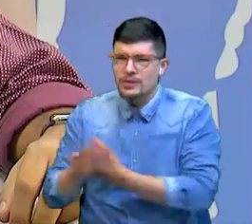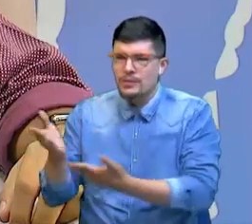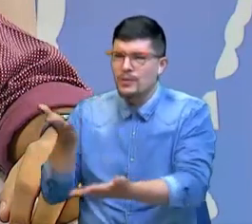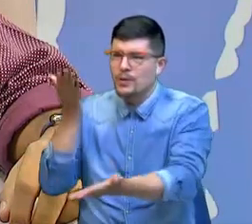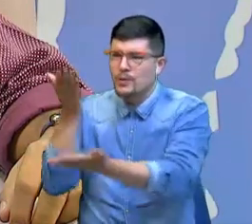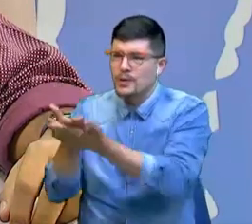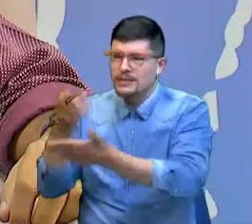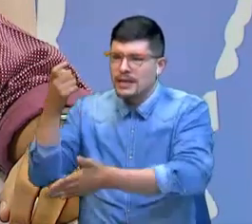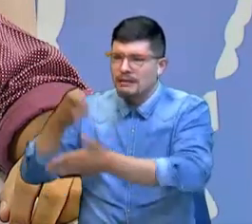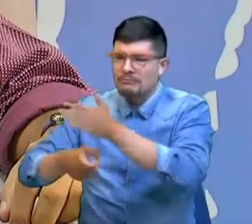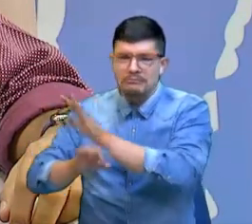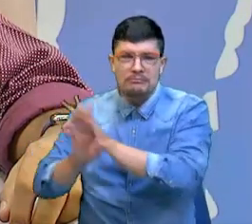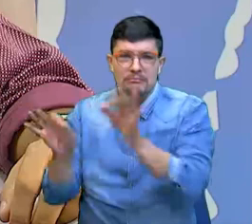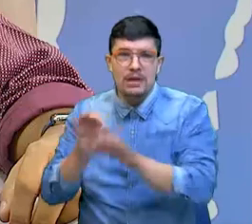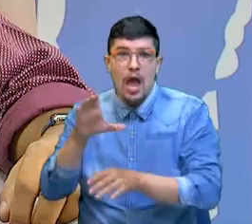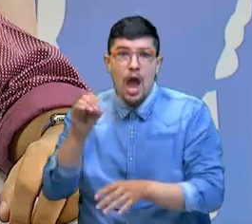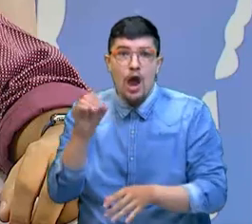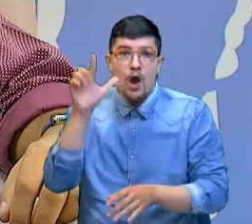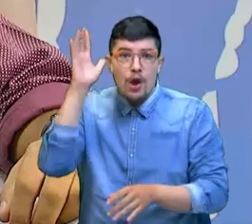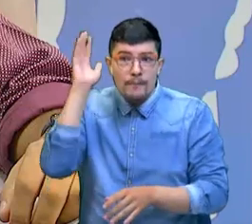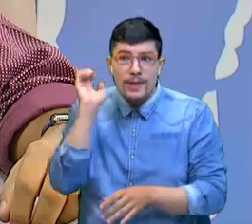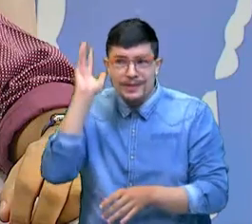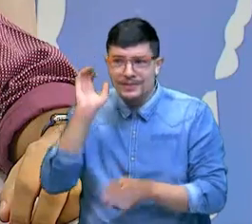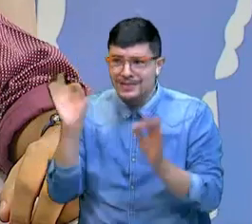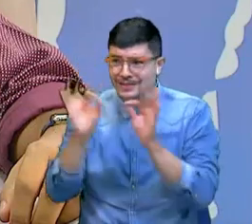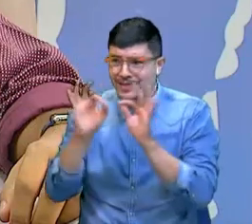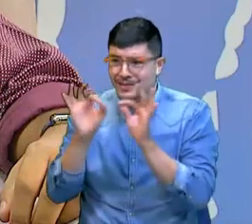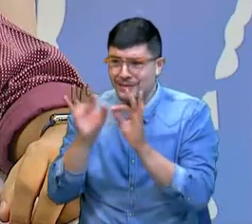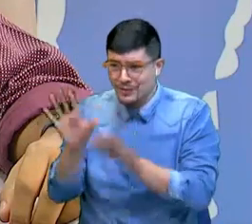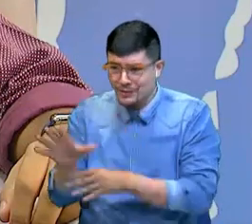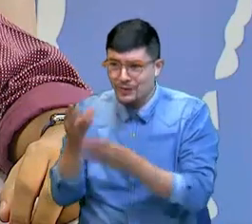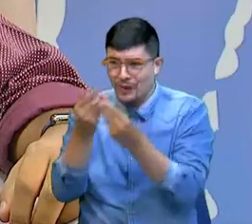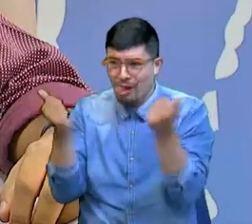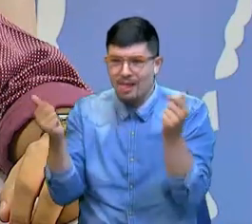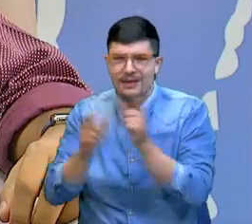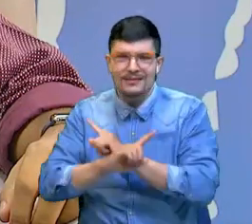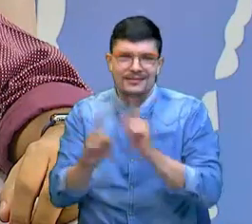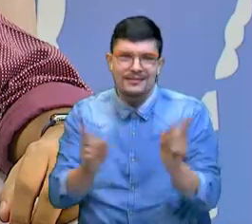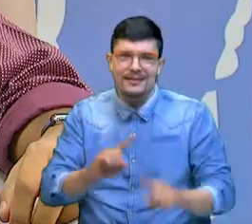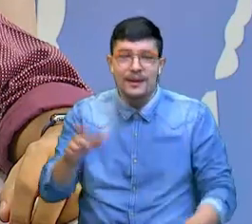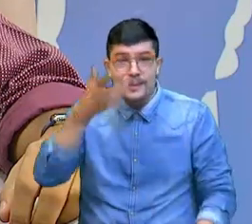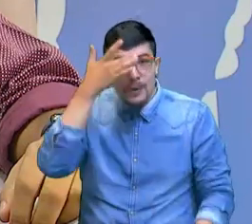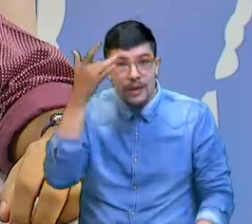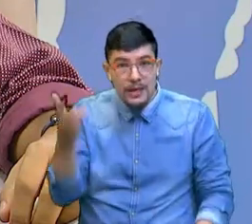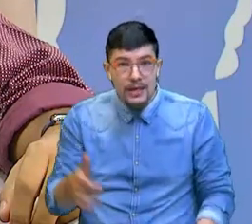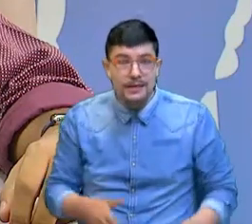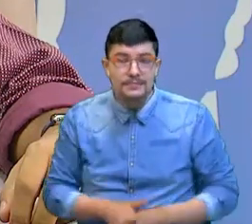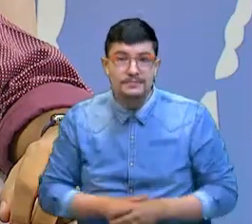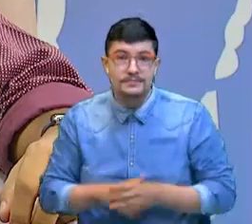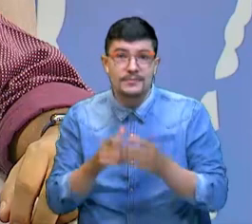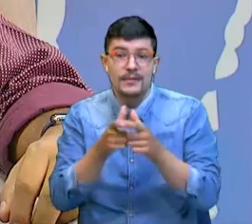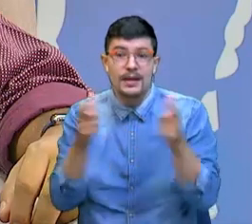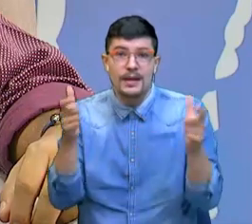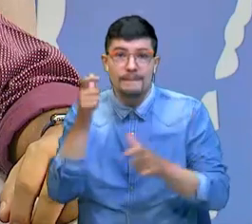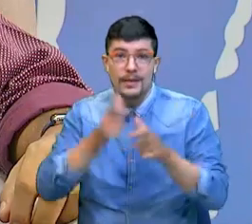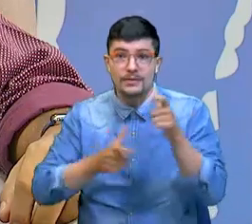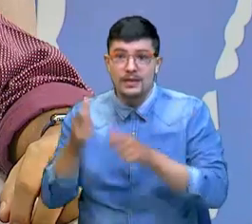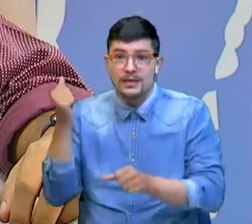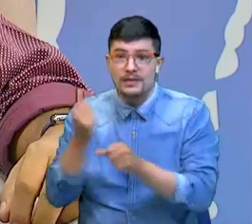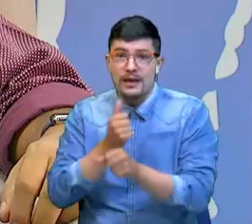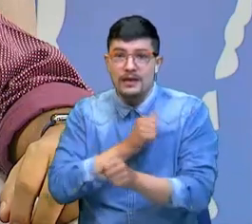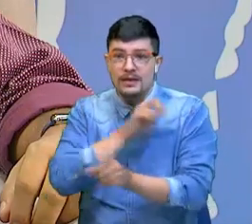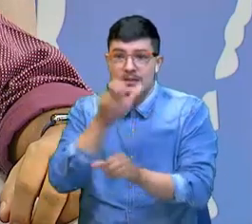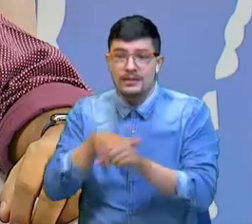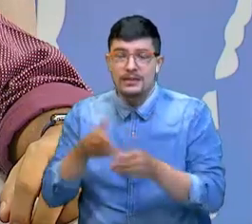radicados. Y Colpensiones no va a ser tan sencillo que se acabe, porque la gran mayoría de servidores